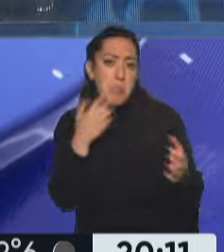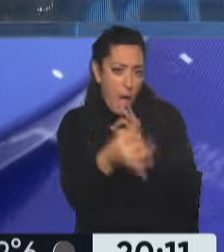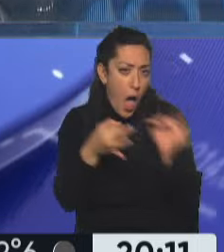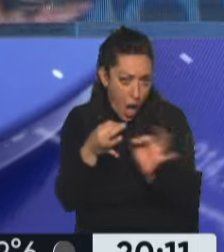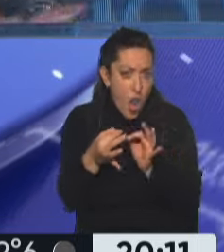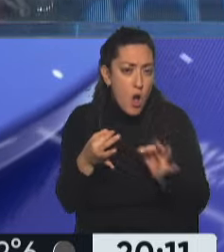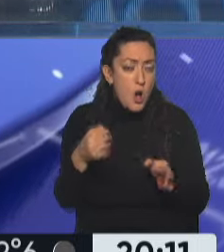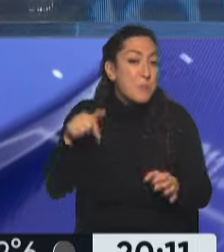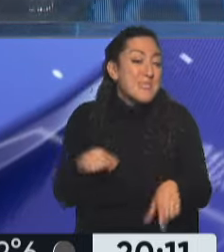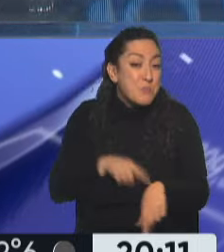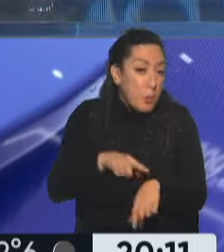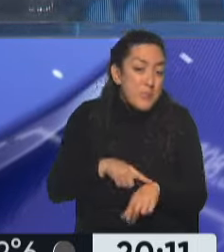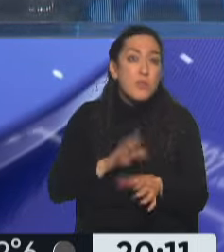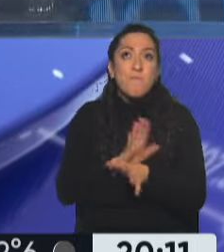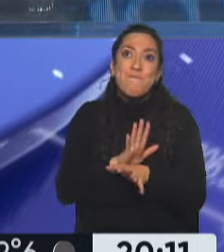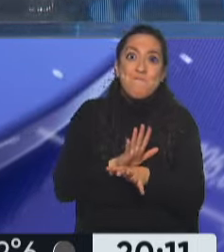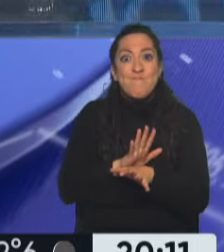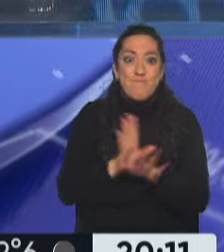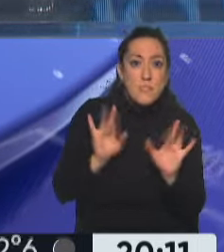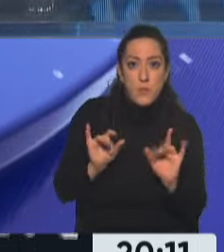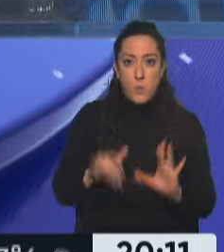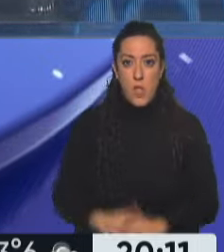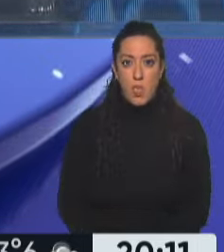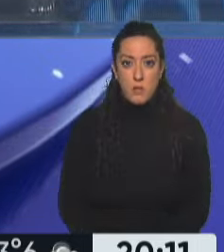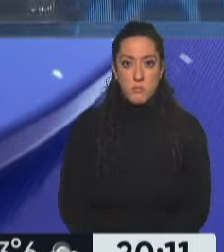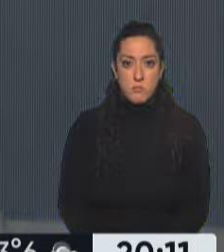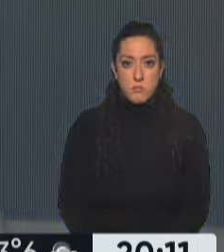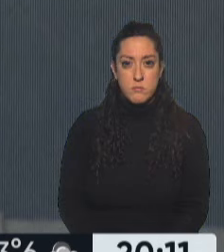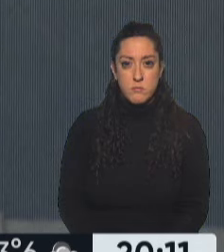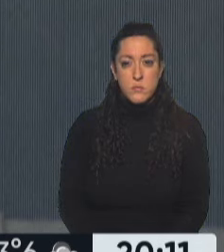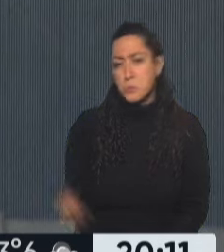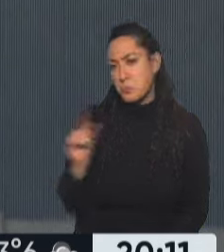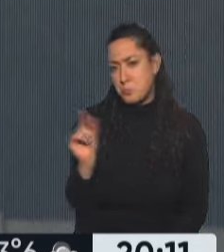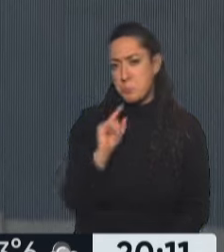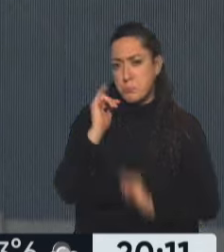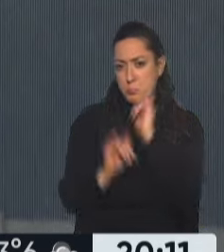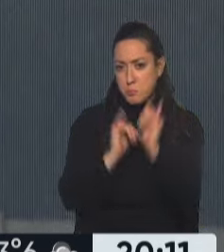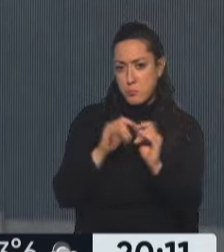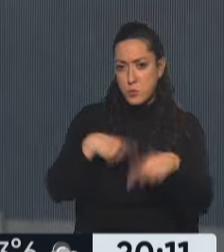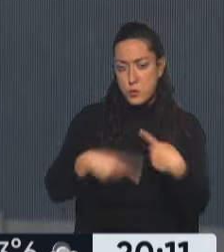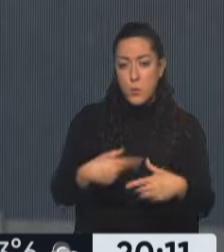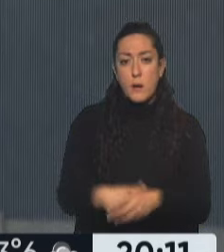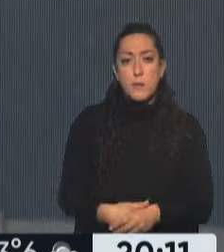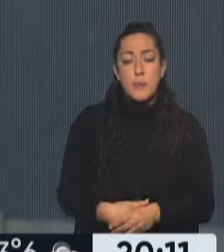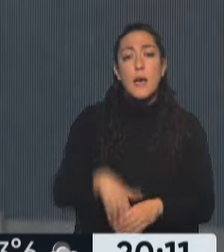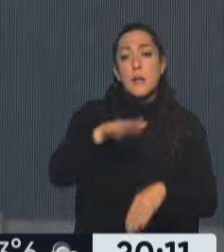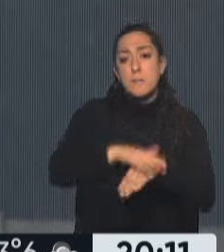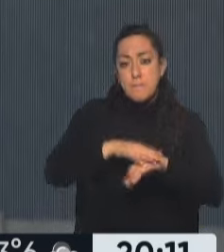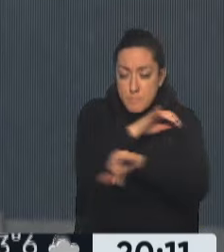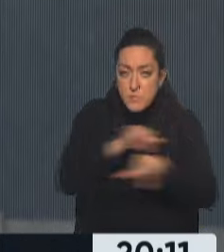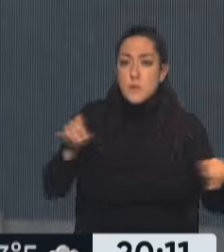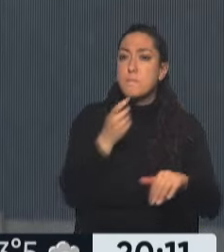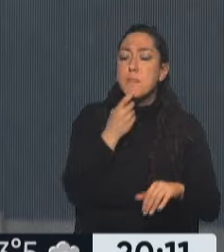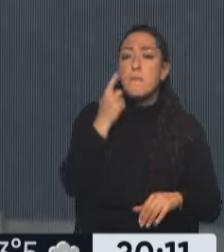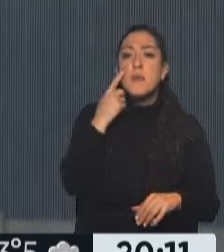están pasando por un momento de dificultad. Bien, Jimena, en minutos seguimos. Lo escuchamos ya mismo al vocero presidencial Manuel Adorni sobre